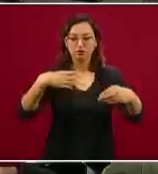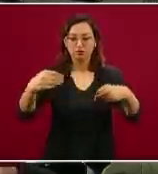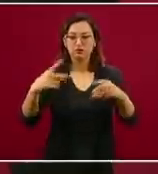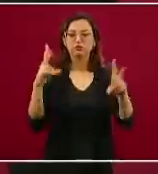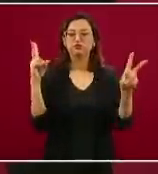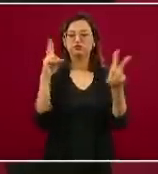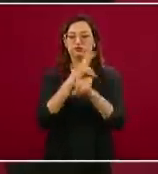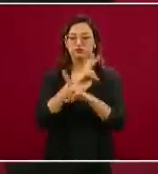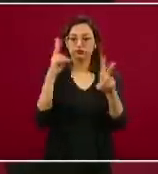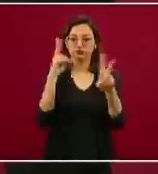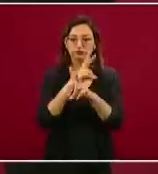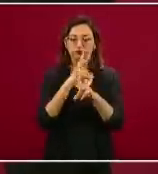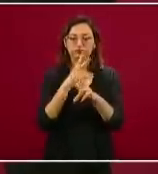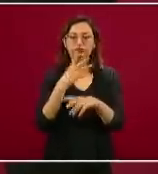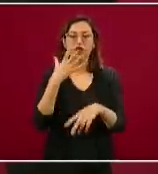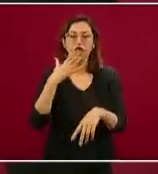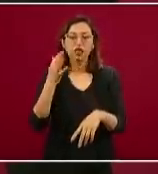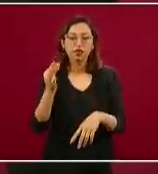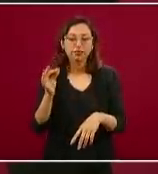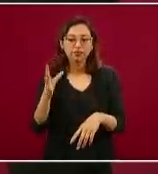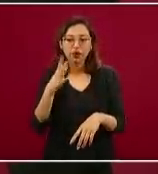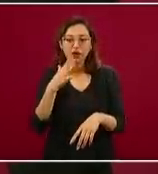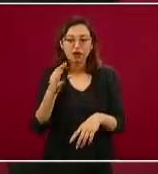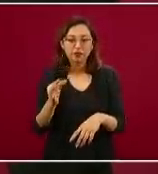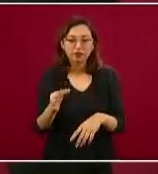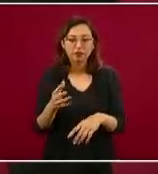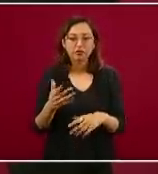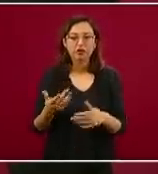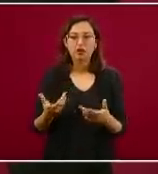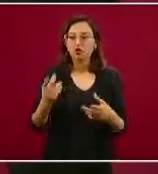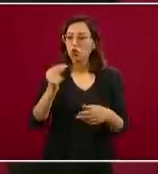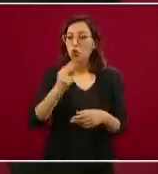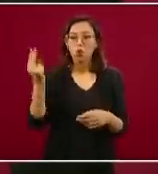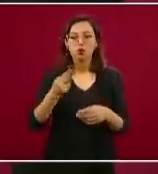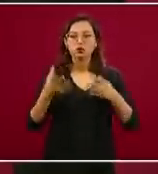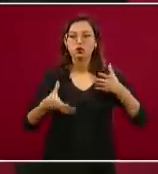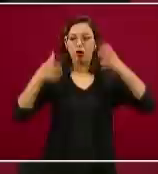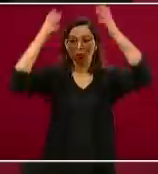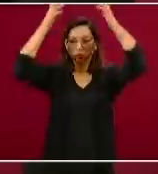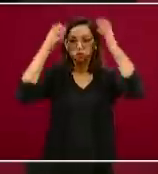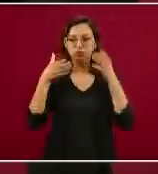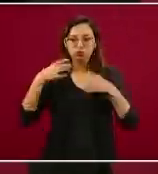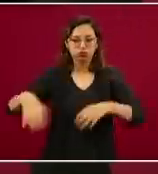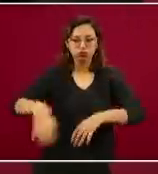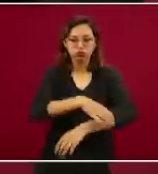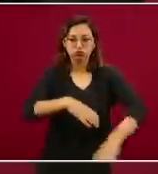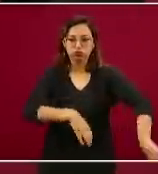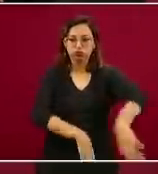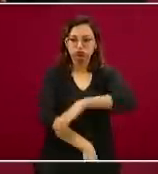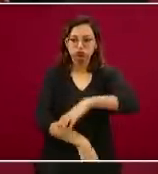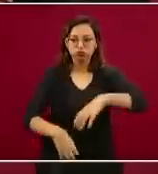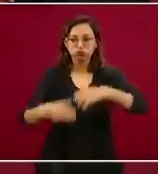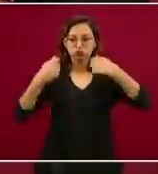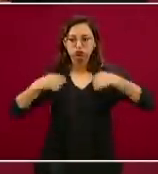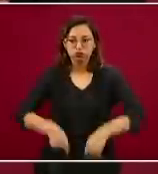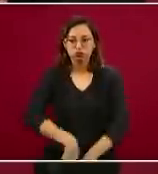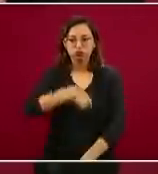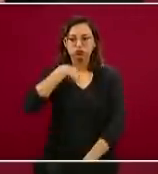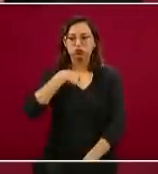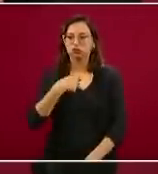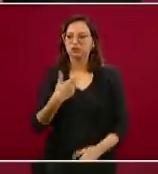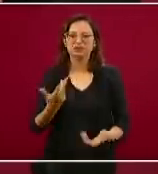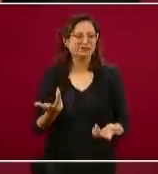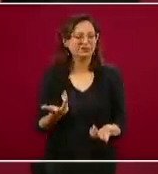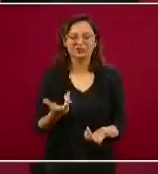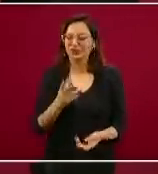respiratoria y por gotas de saliva y entonces no se requieren estos trajes de protección extrema. Aunque esos son muy